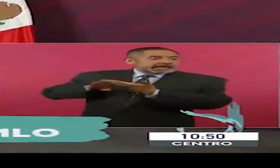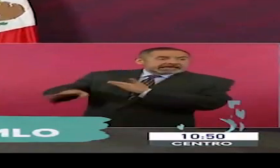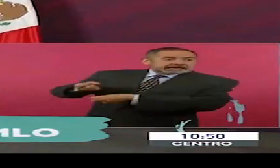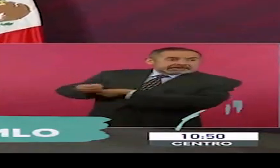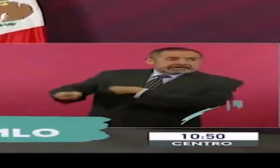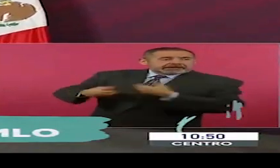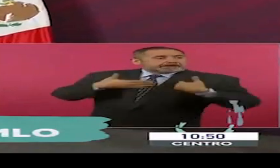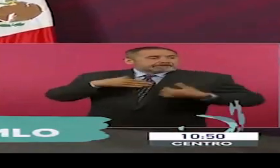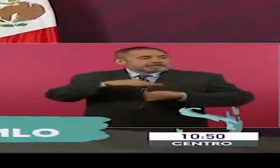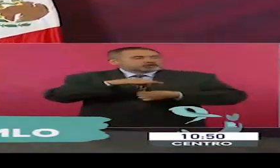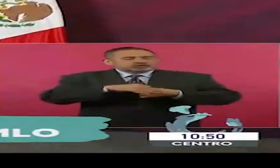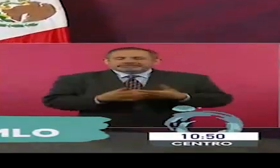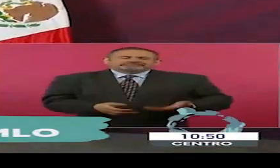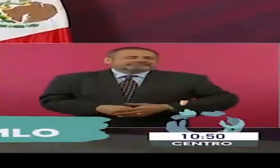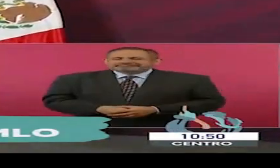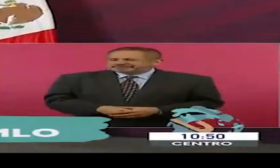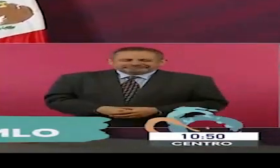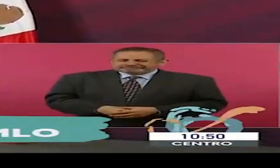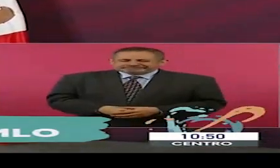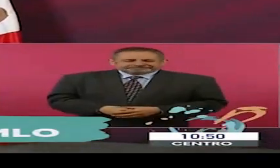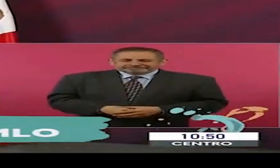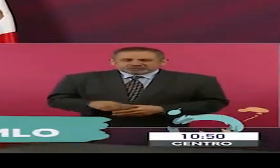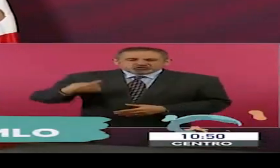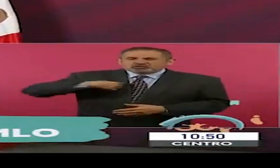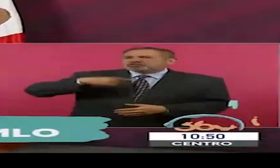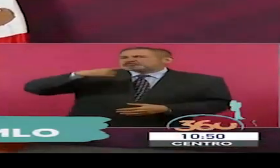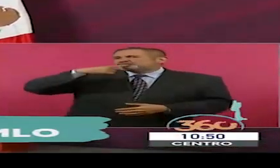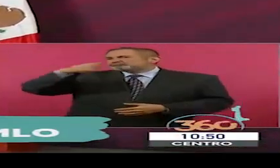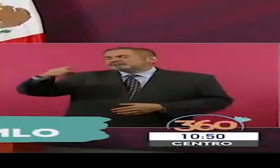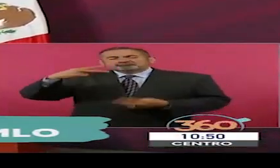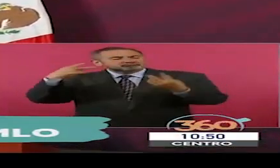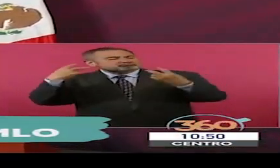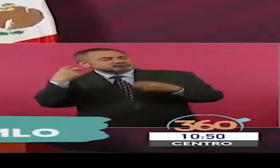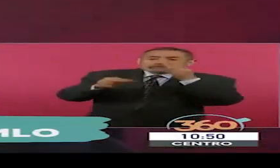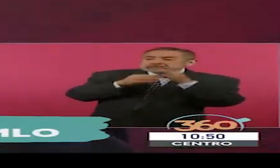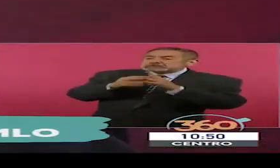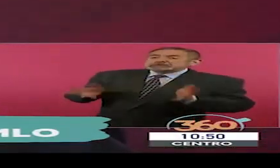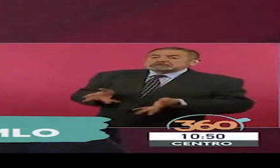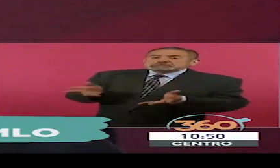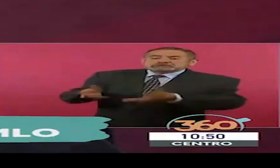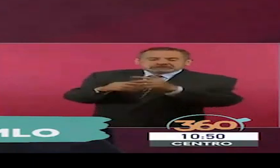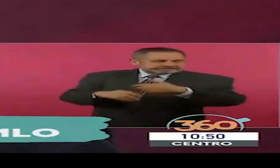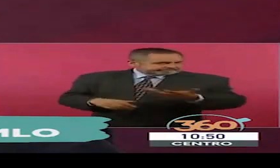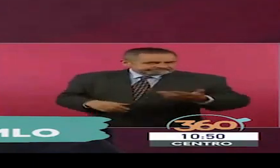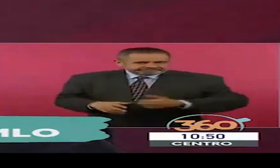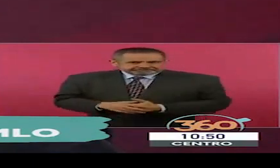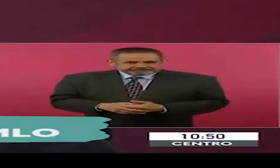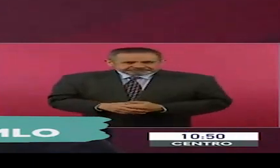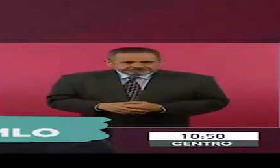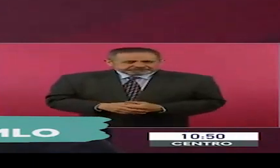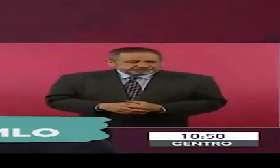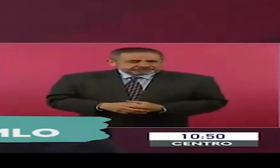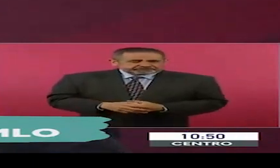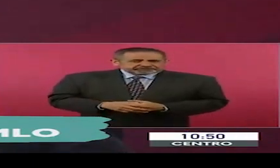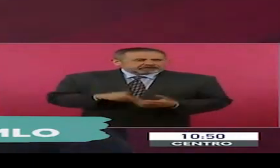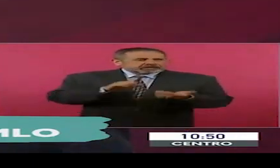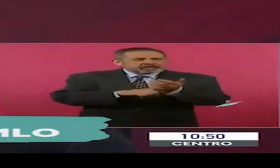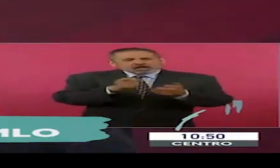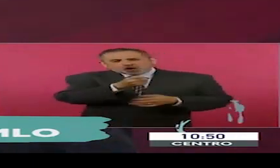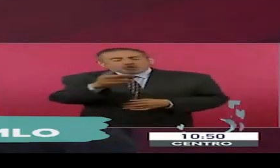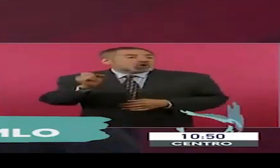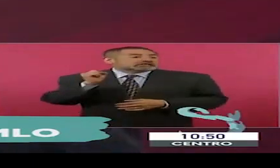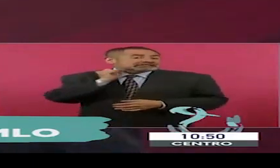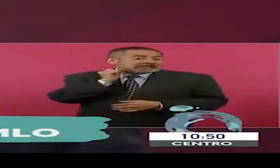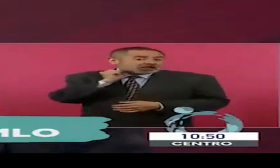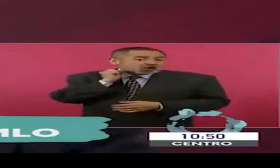nosotros vamos a seguir denunciando a todos esos políticos incluso hasta senadores